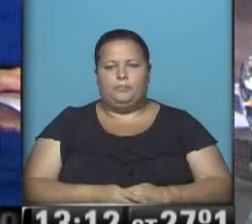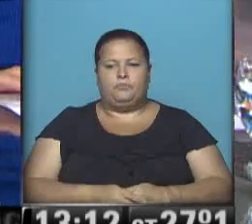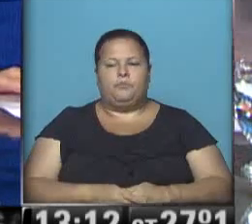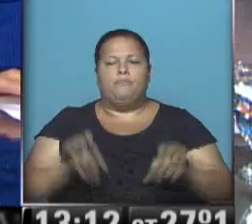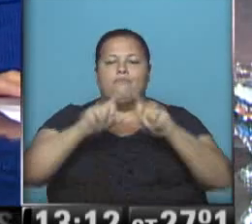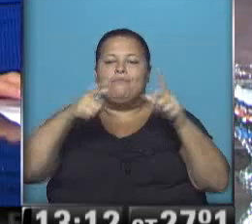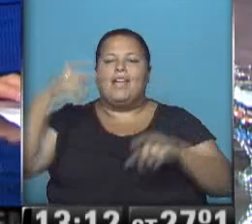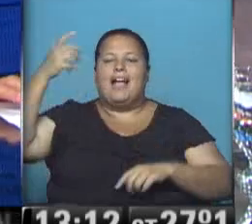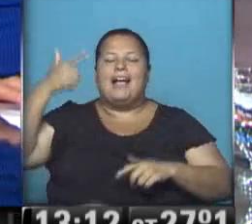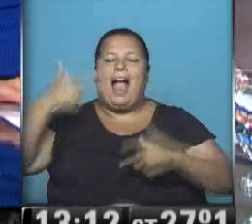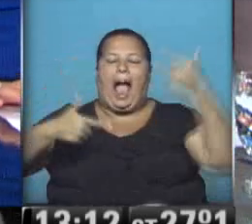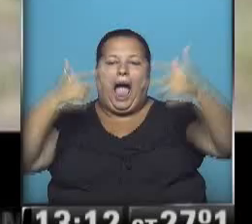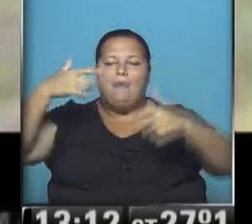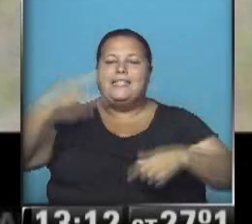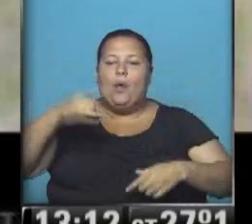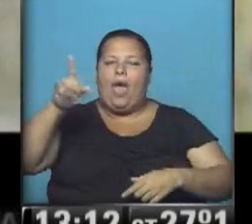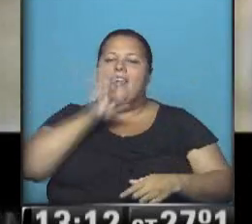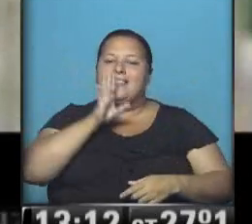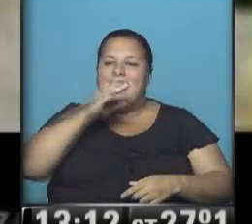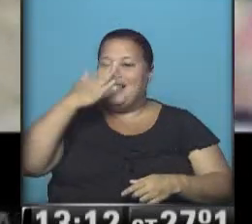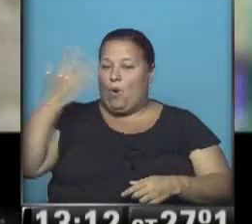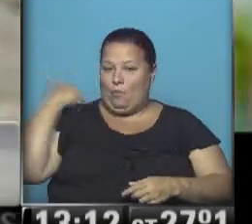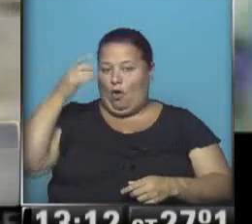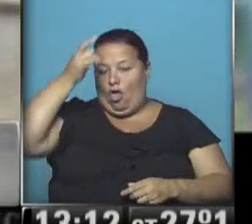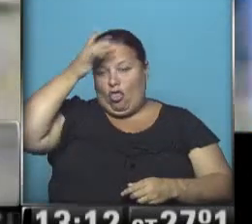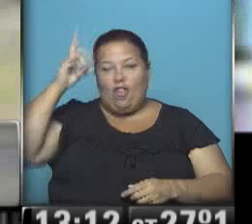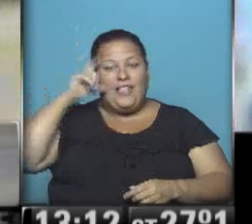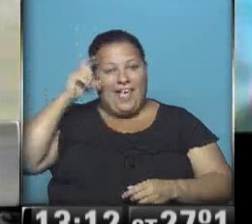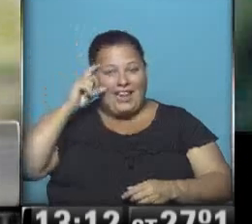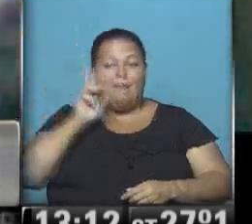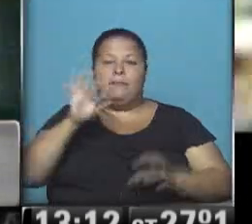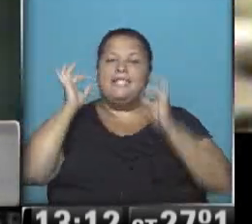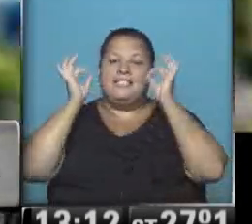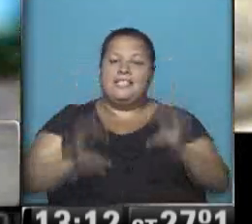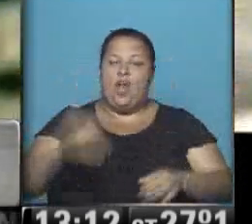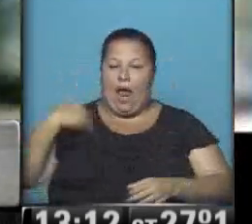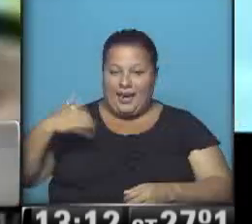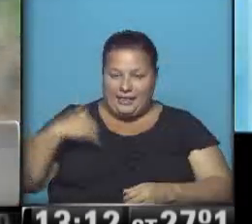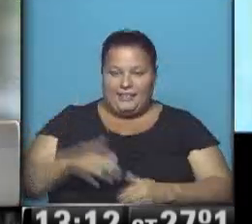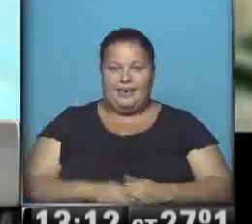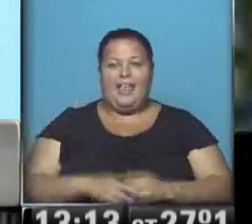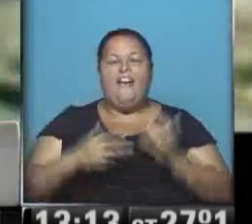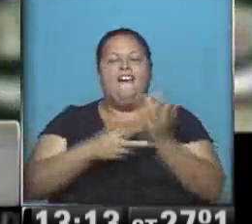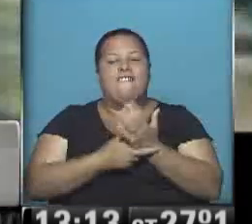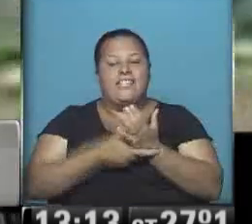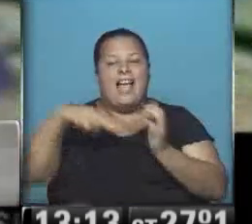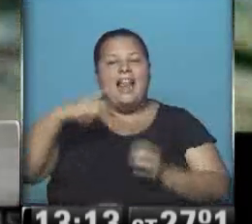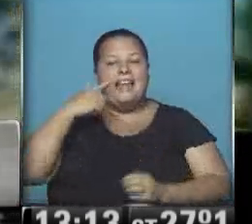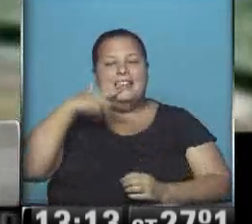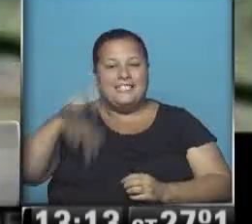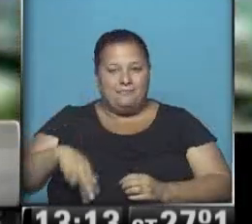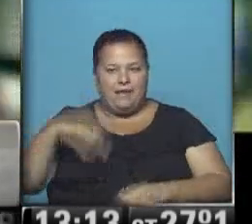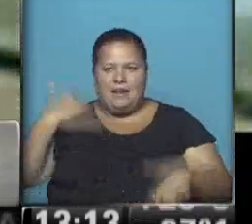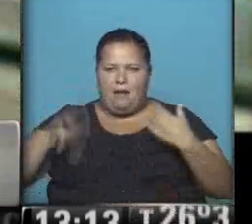Imágenes de las cámaras de seguridad de Ezeiza, el último 12 de enero, se lo ve llegando a nuestro país al fiscal Alberto Nisman. Allí el